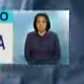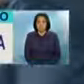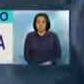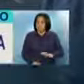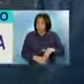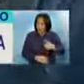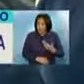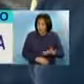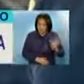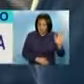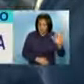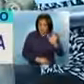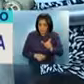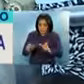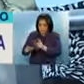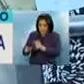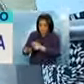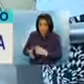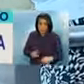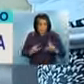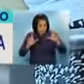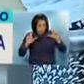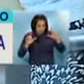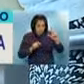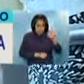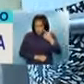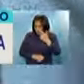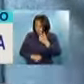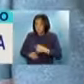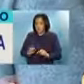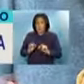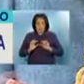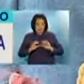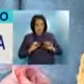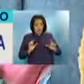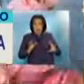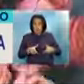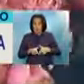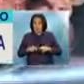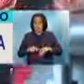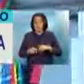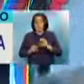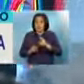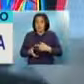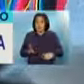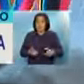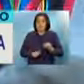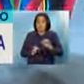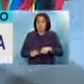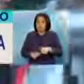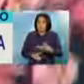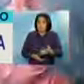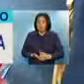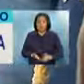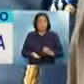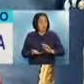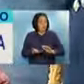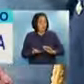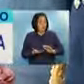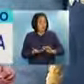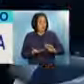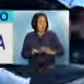Tras saludar a la gente y darse momentos para las fotografías en el palco de honor del hipódromo, reafirmaron la posición sobre el indulto a